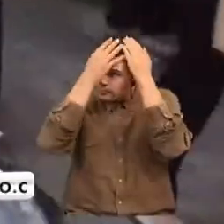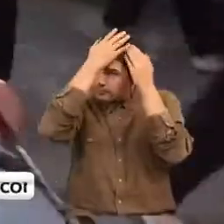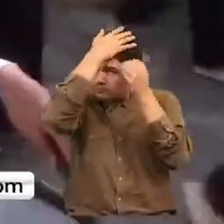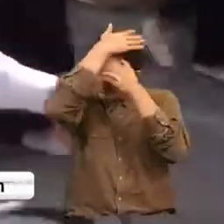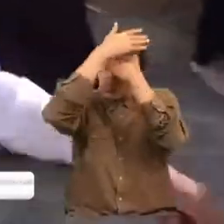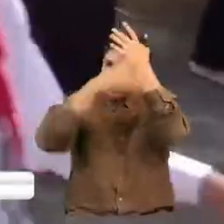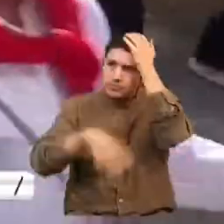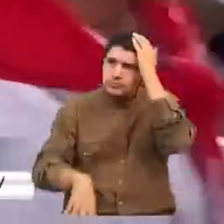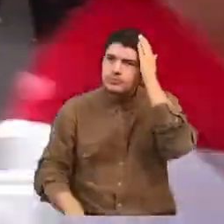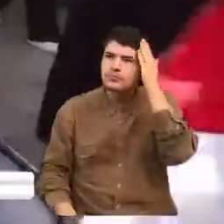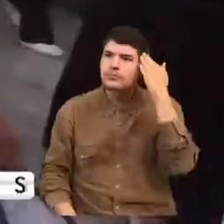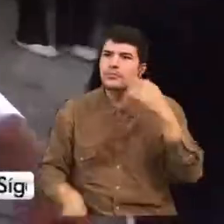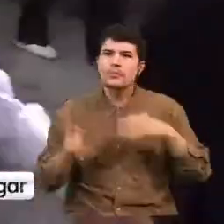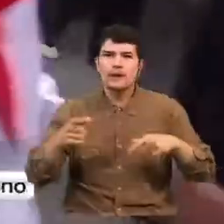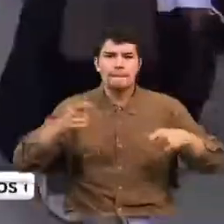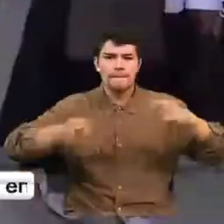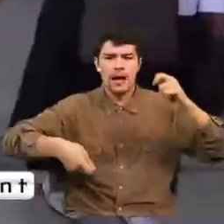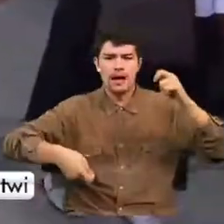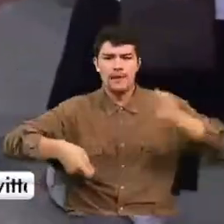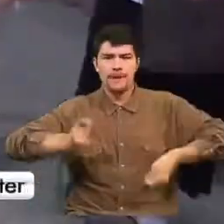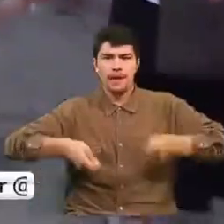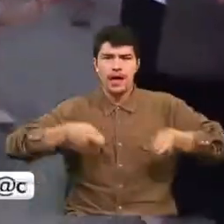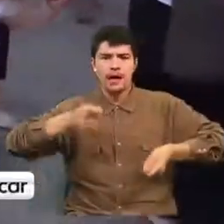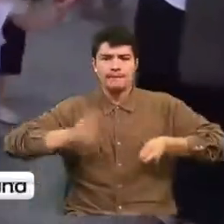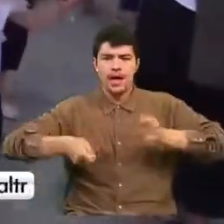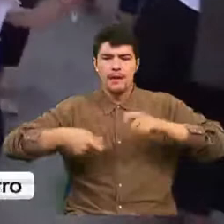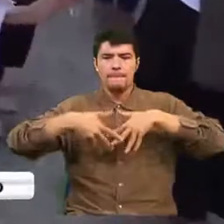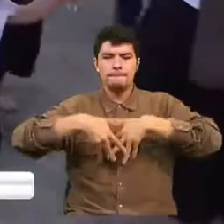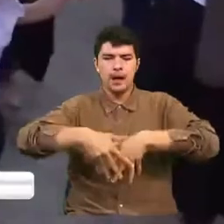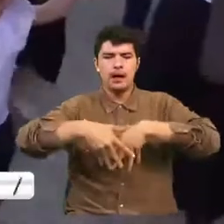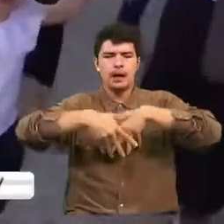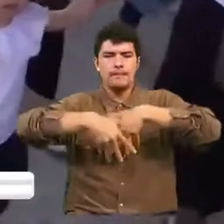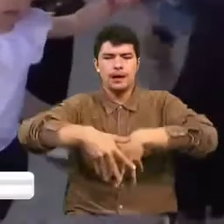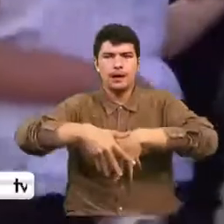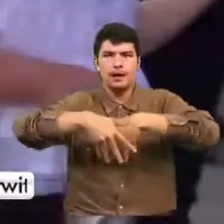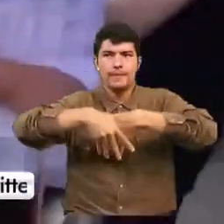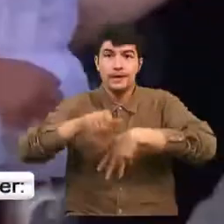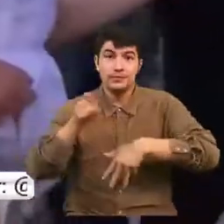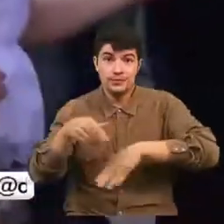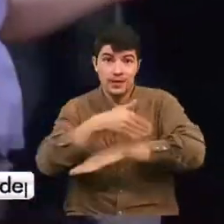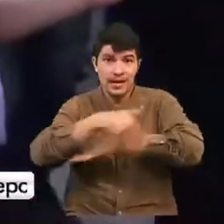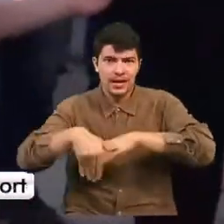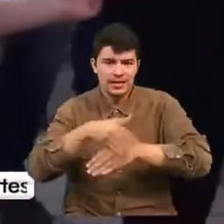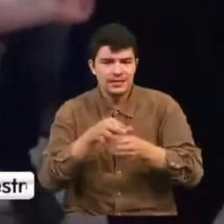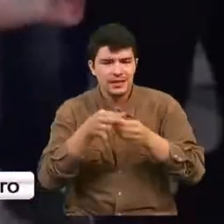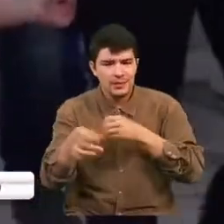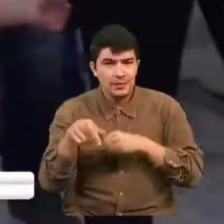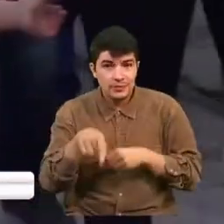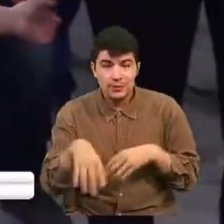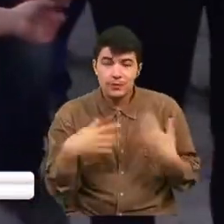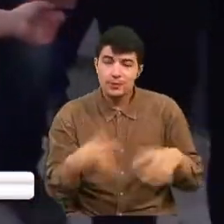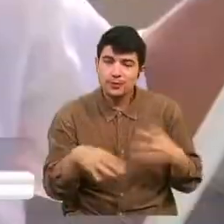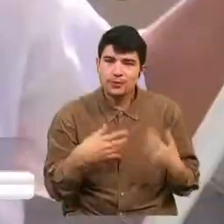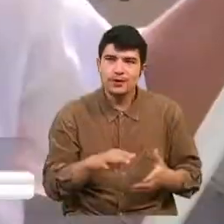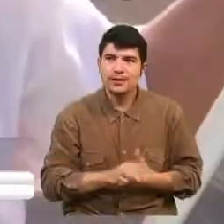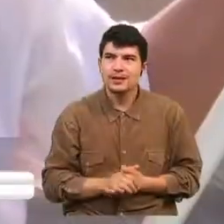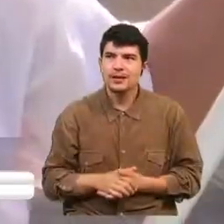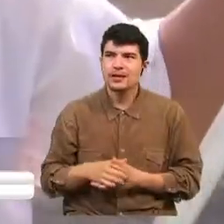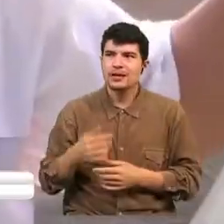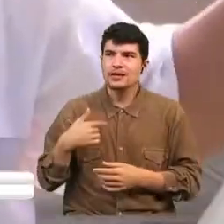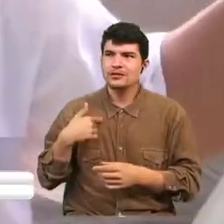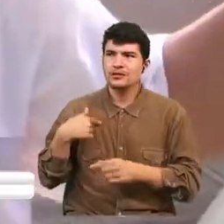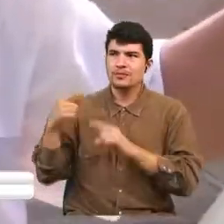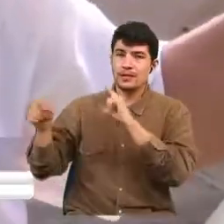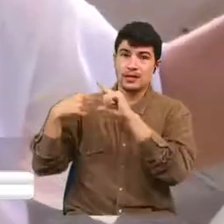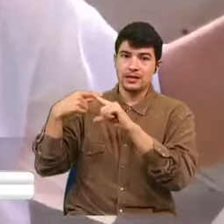El redoblante marcó el paso comunero que marchó por las calles de este pueblo que vio nacer la insurgencia de Colombia. Me mandan como mensajero,